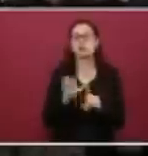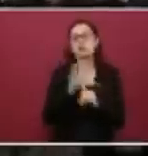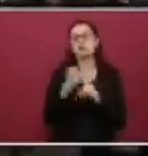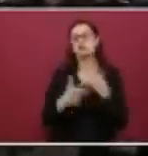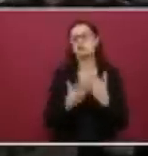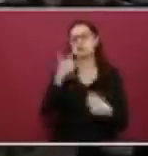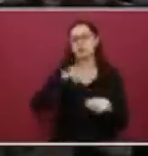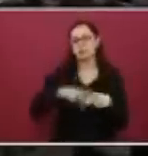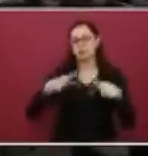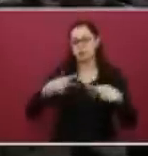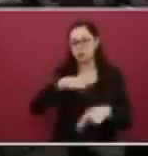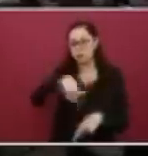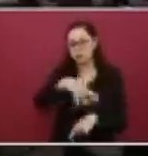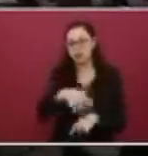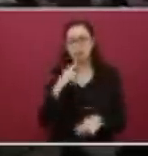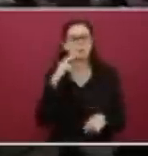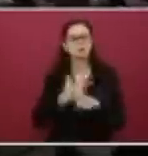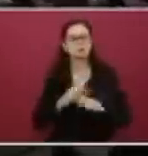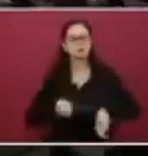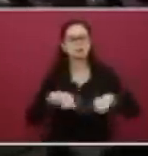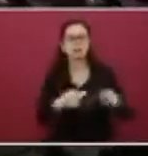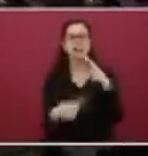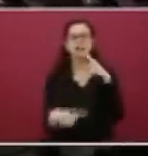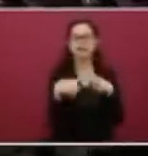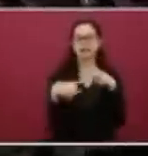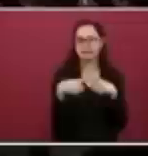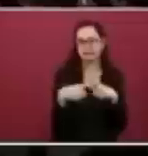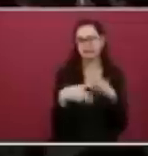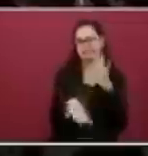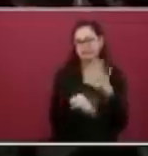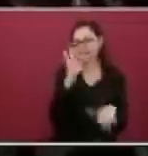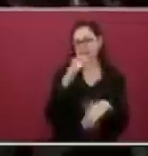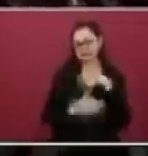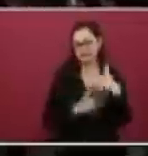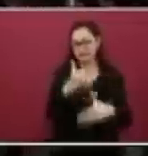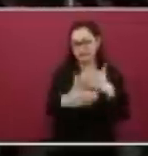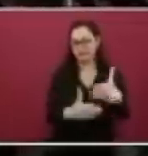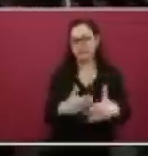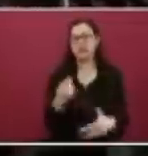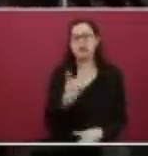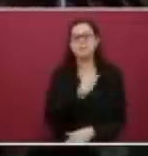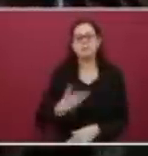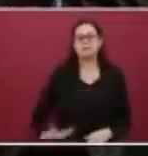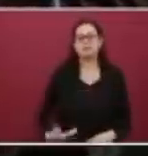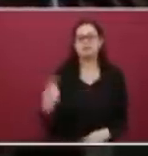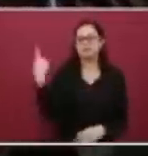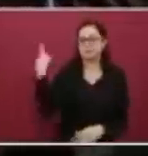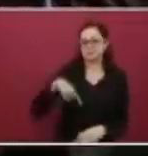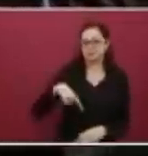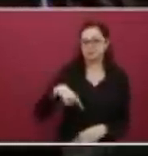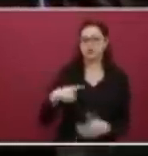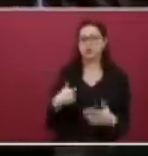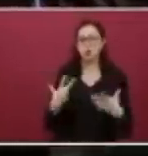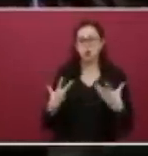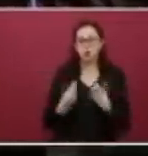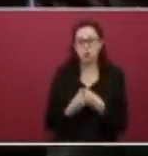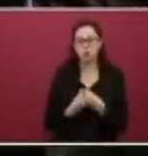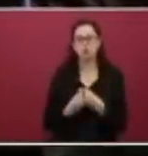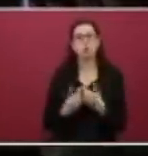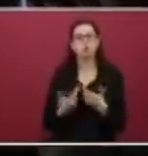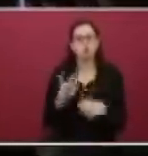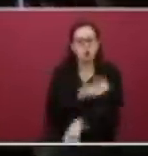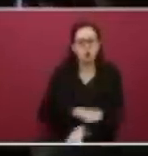el señor presidente nos instruyó instruyó a la secretaria de gobernacion para coordinar este proceso de selección